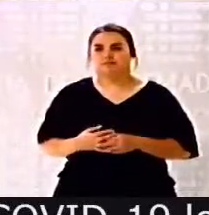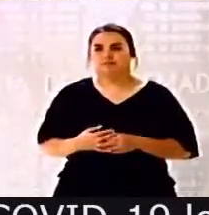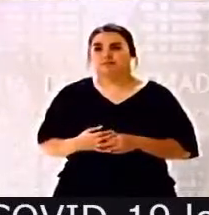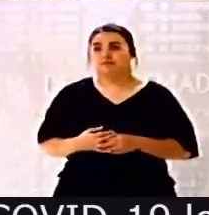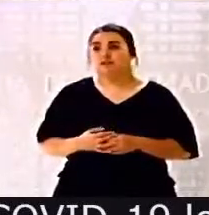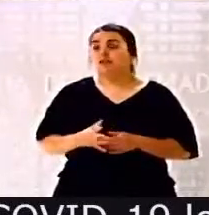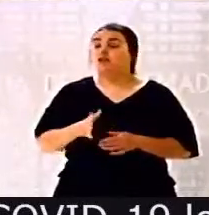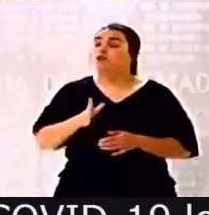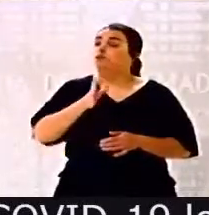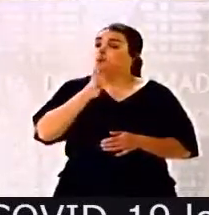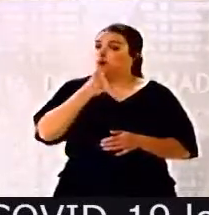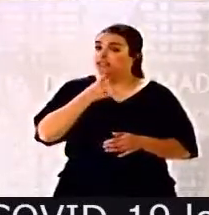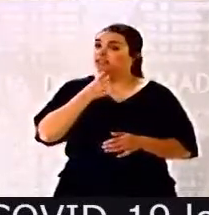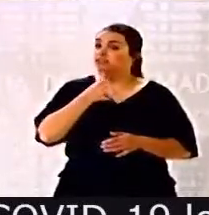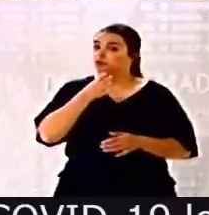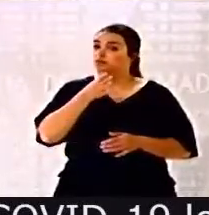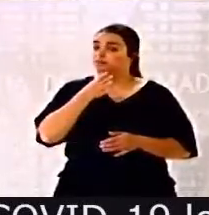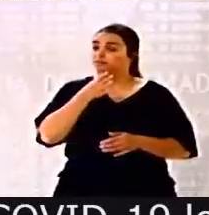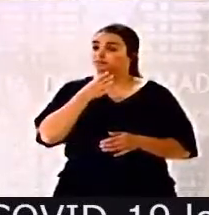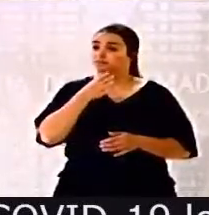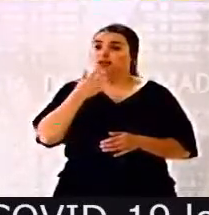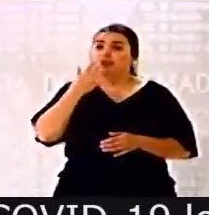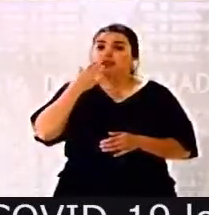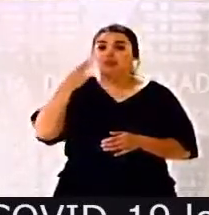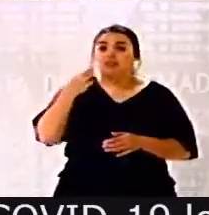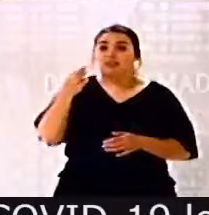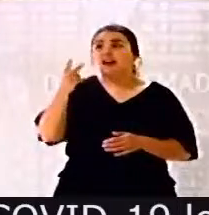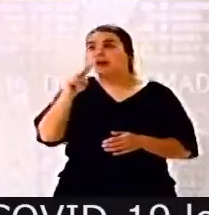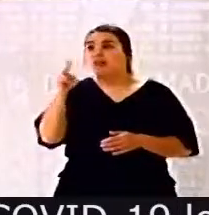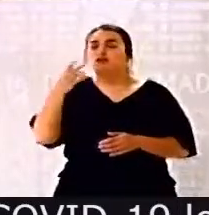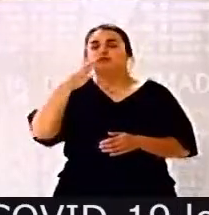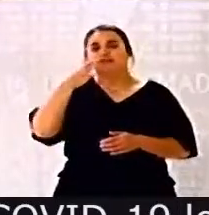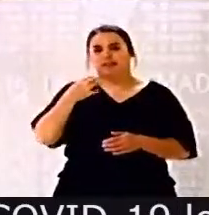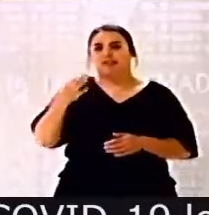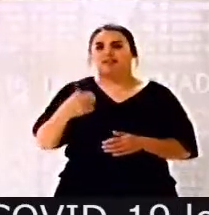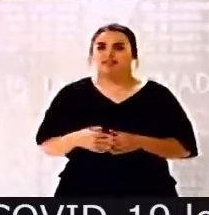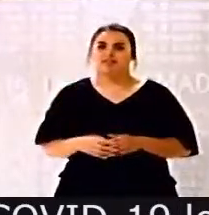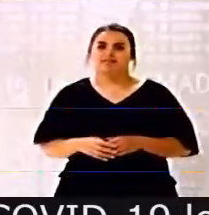Por eso son verdad las dos cosas.